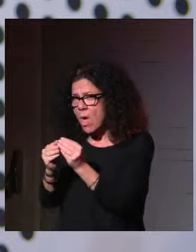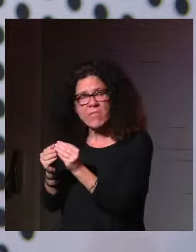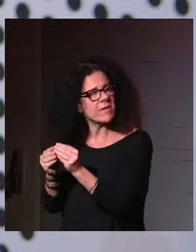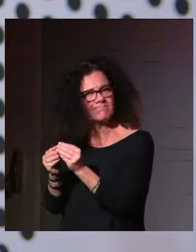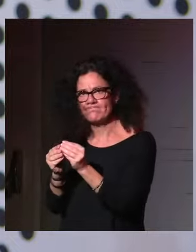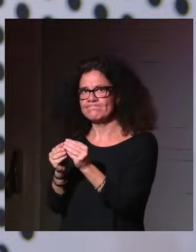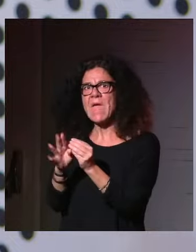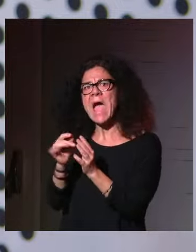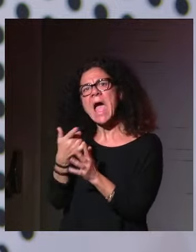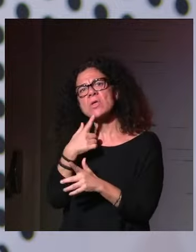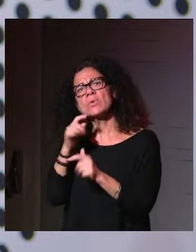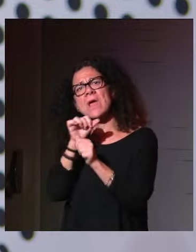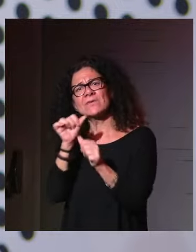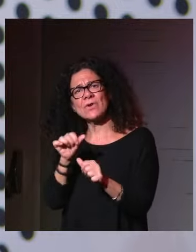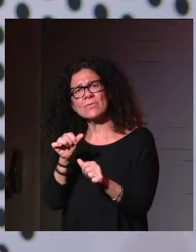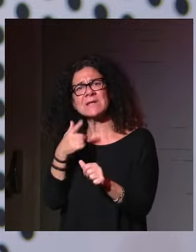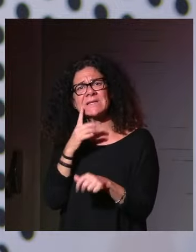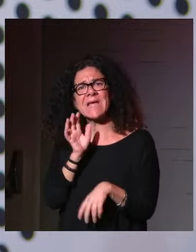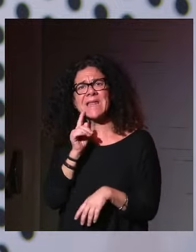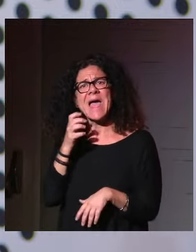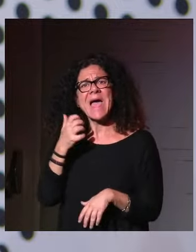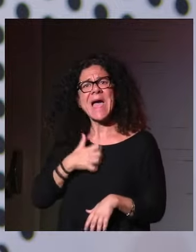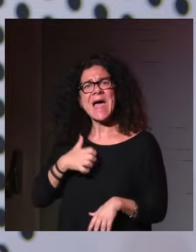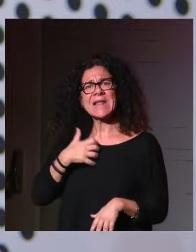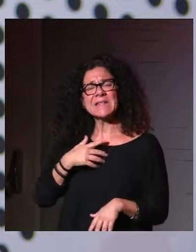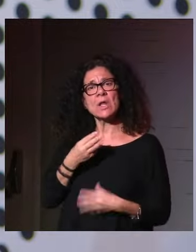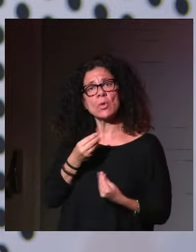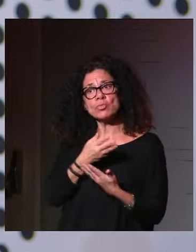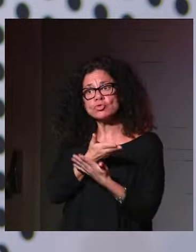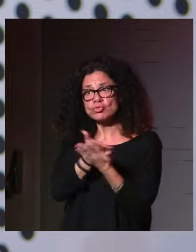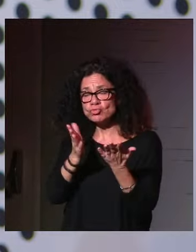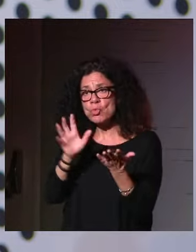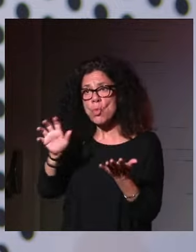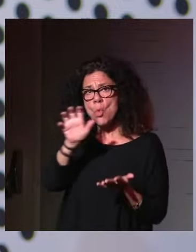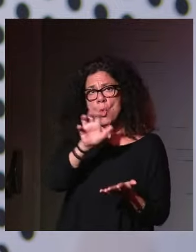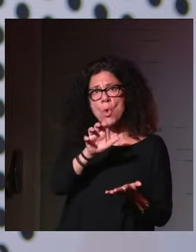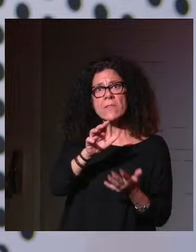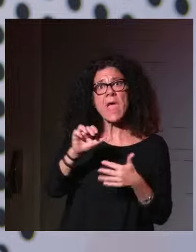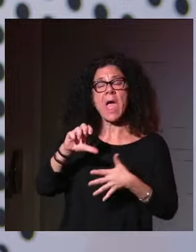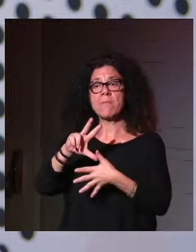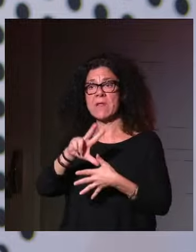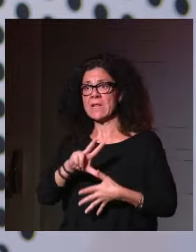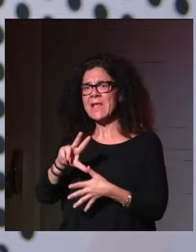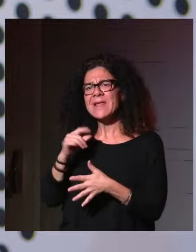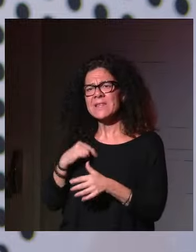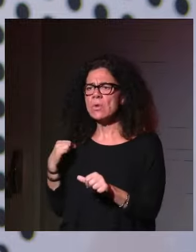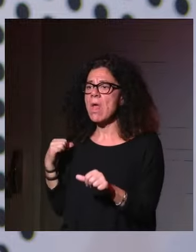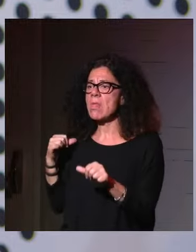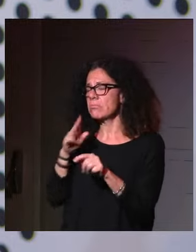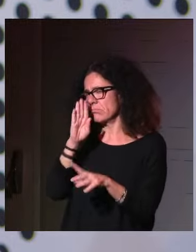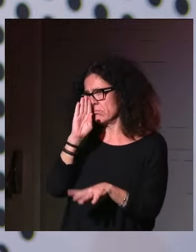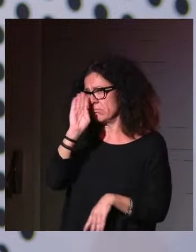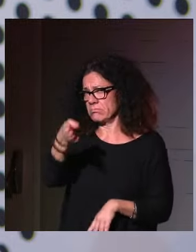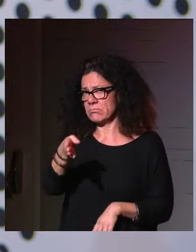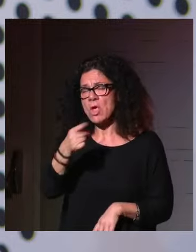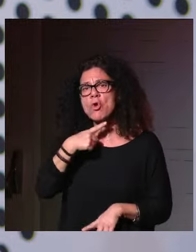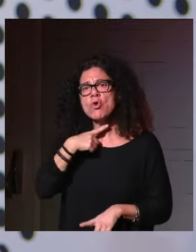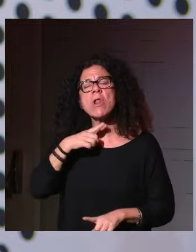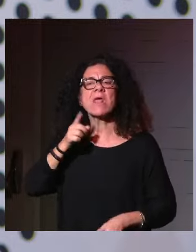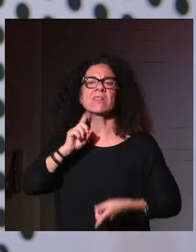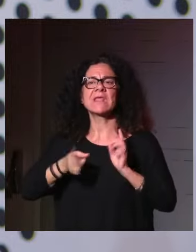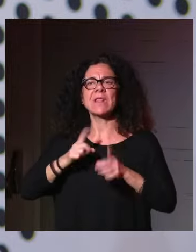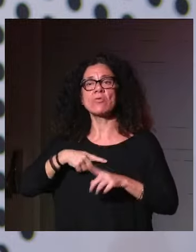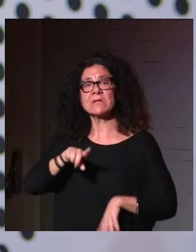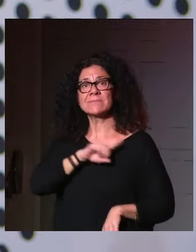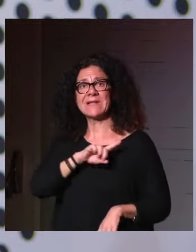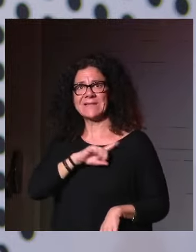hay formas que en en Argentina como en muchos lugares de América Latina tienen una trayectoria directa con las dictaduras militares